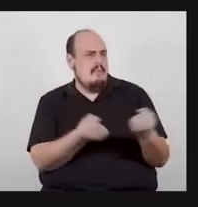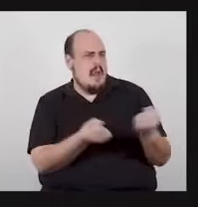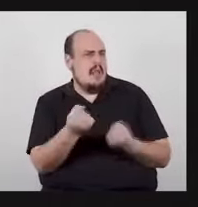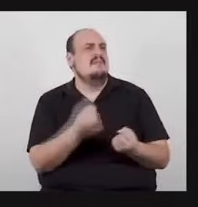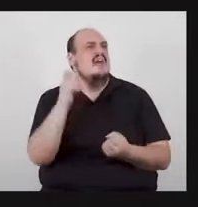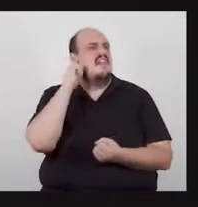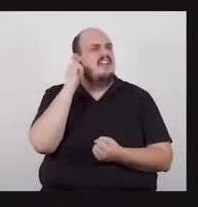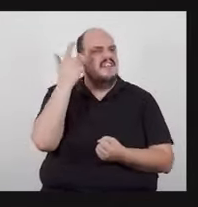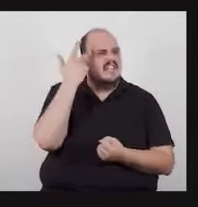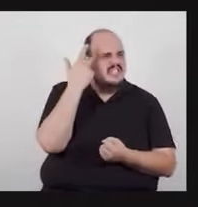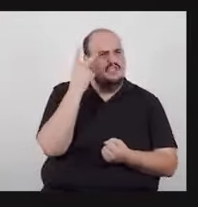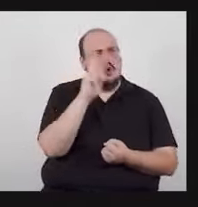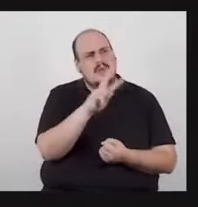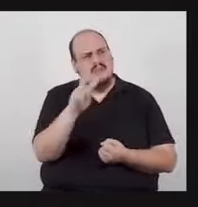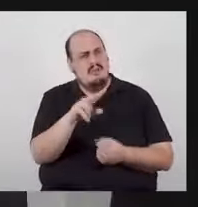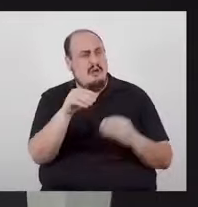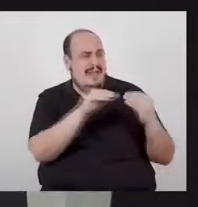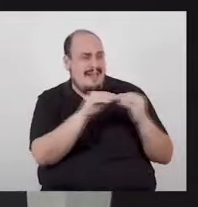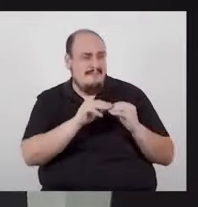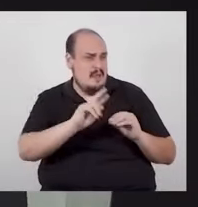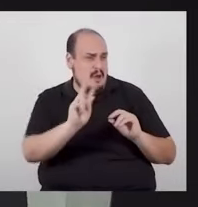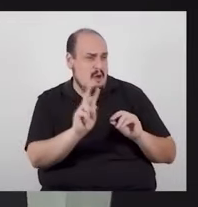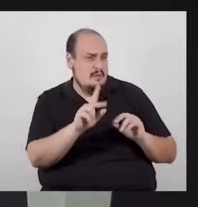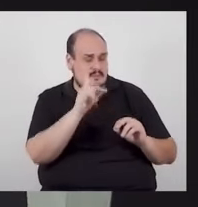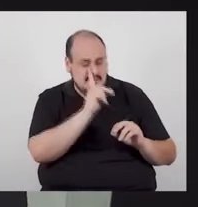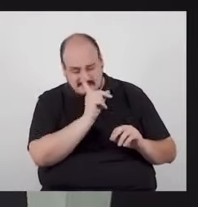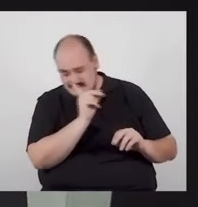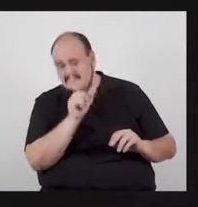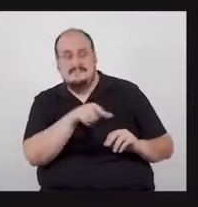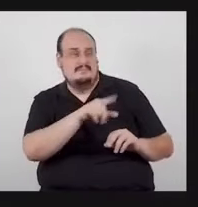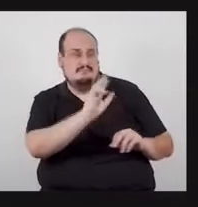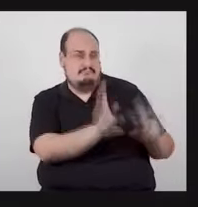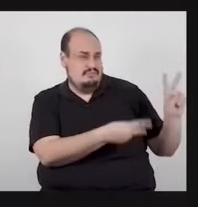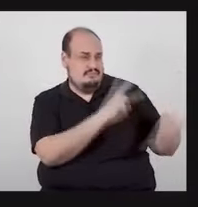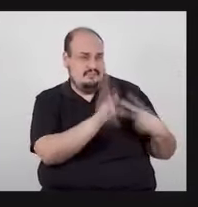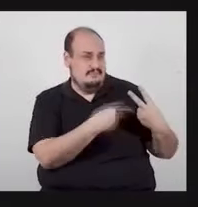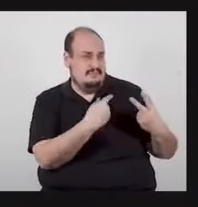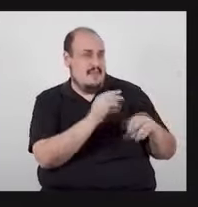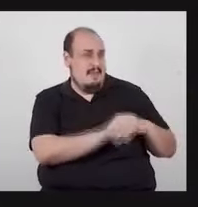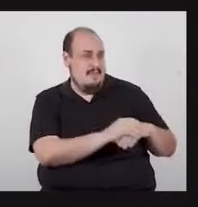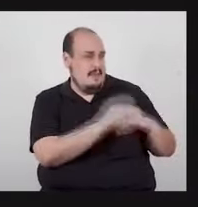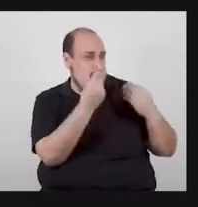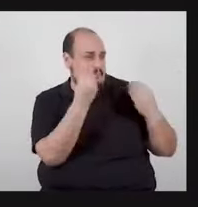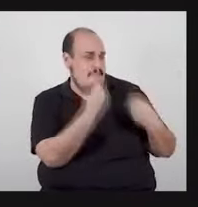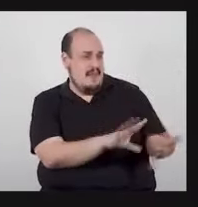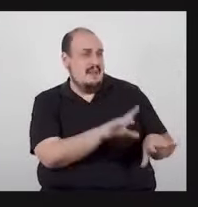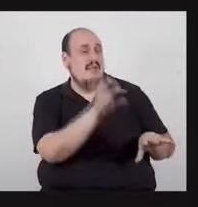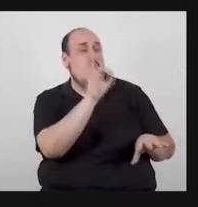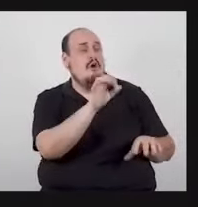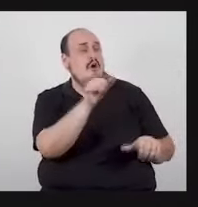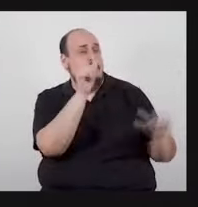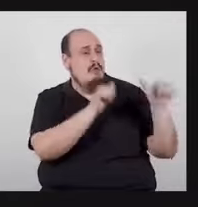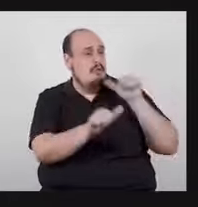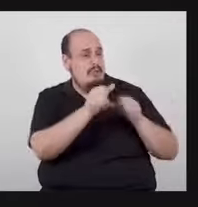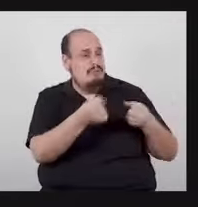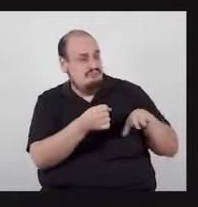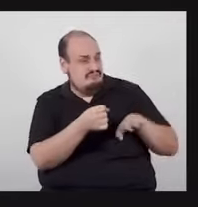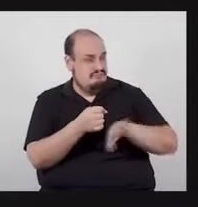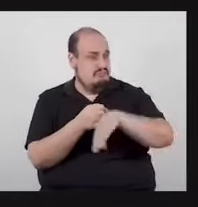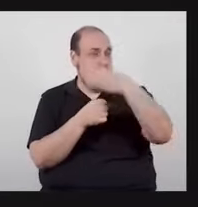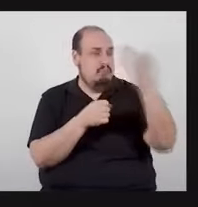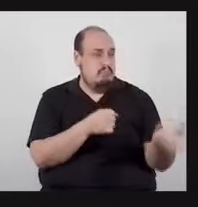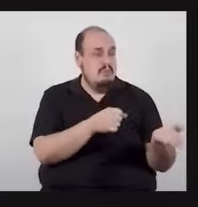a los 22, perdí amigos tomando merca, y borrachos volcaron, se mataron y mataron